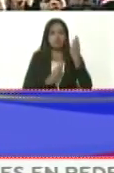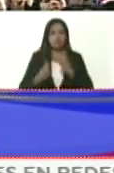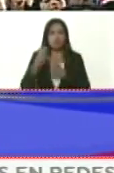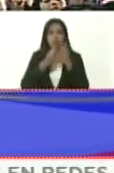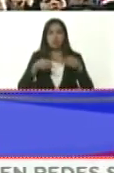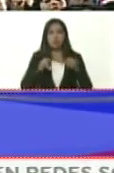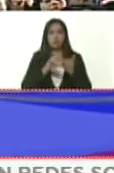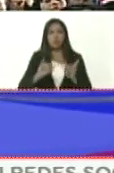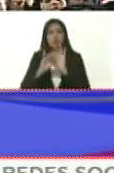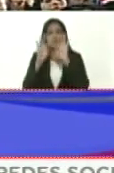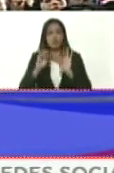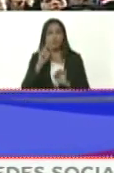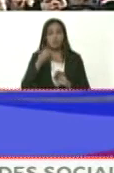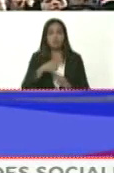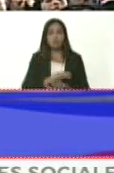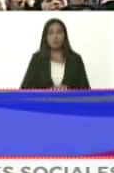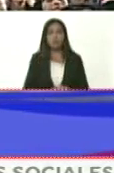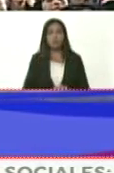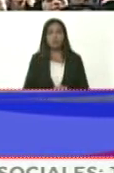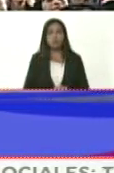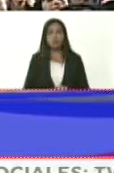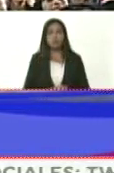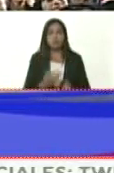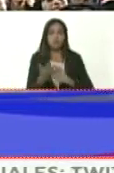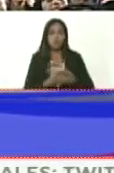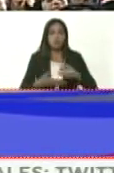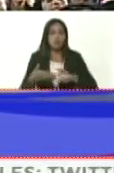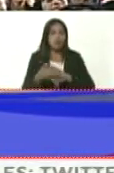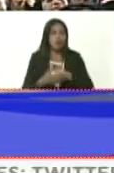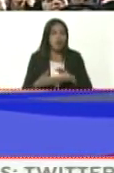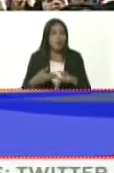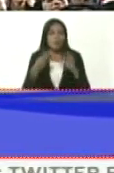y a pesar de toda la crisis que tenemos,